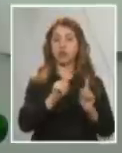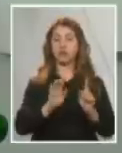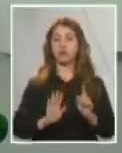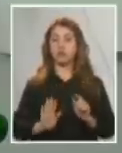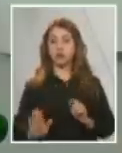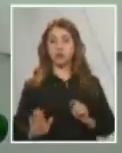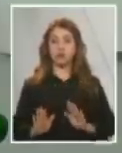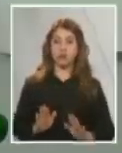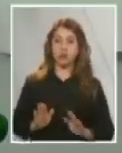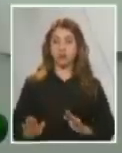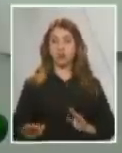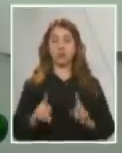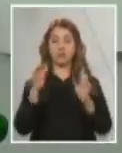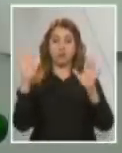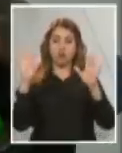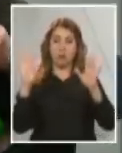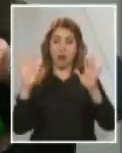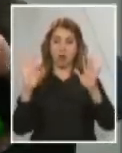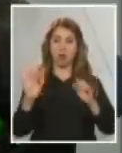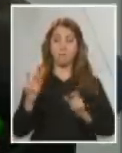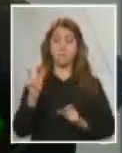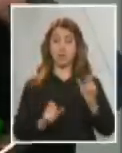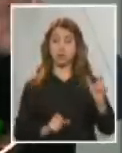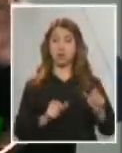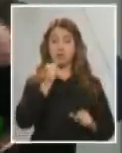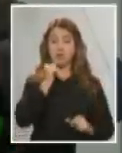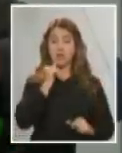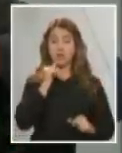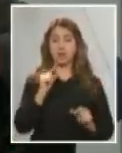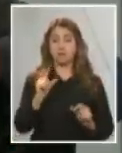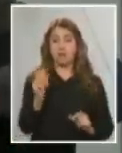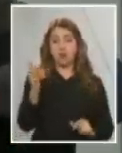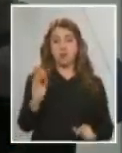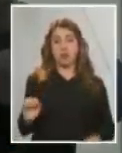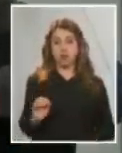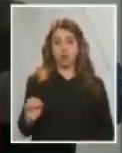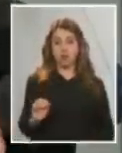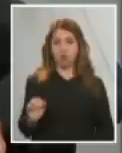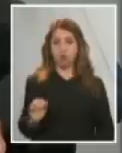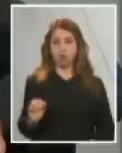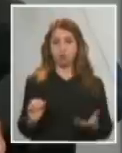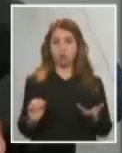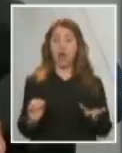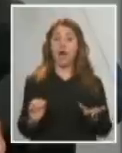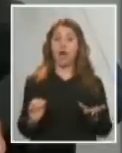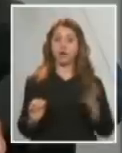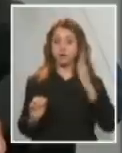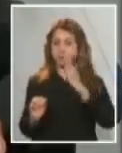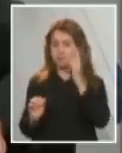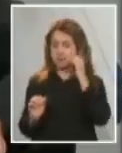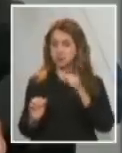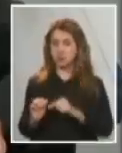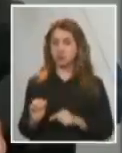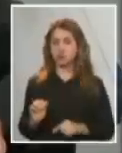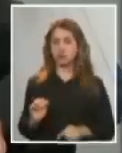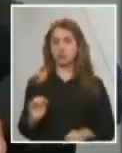y frenar con la, tiene que tener sus dos manos. Uh-huh. Pero hay personas que tienen movilidad solamente en una. Entonces ya estamos trabajando en eso. Uh-huh.